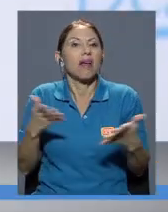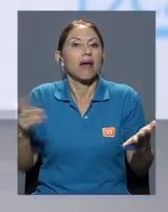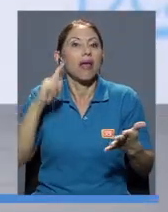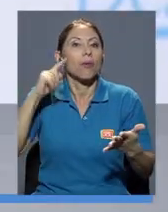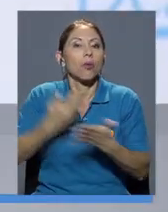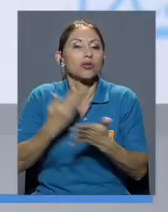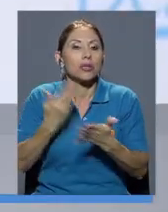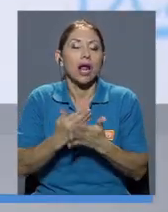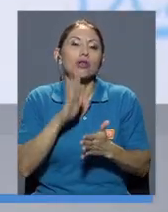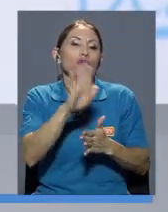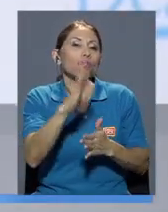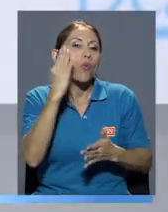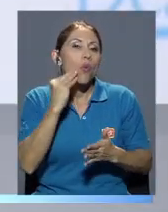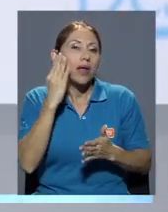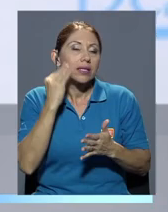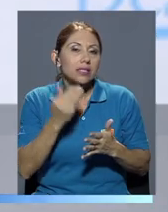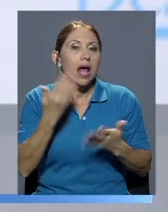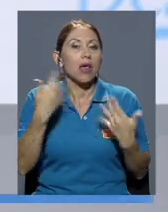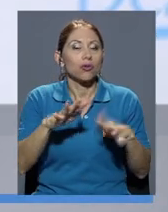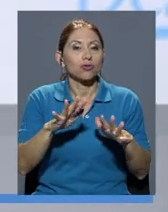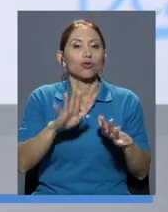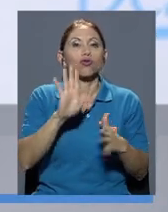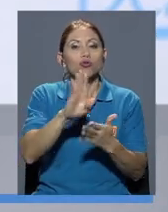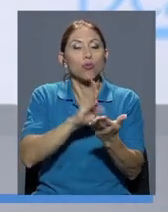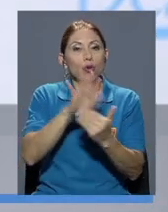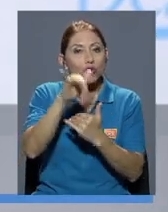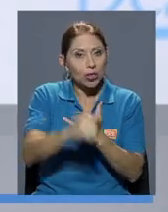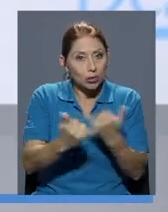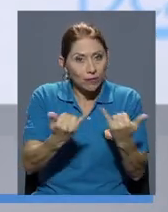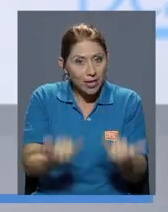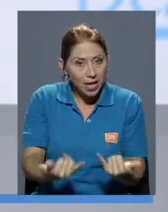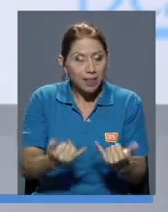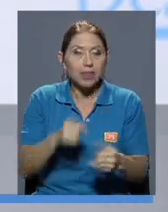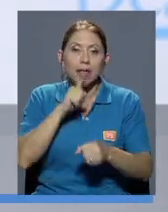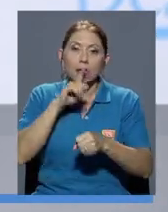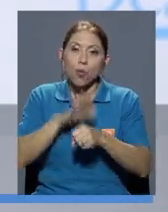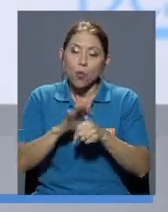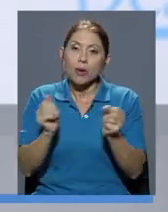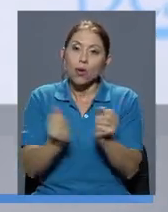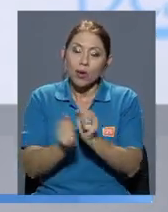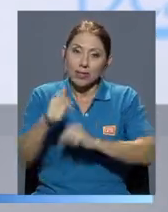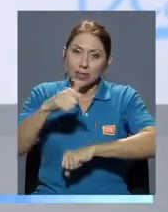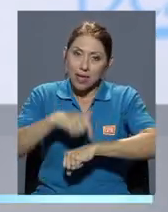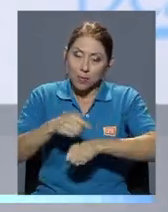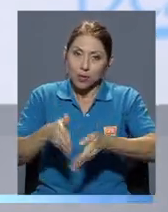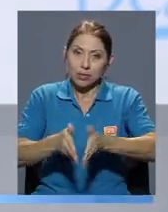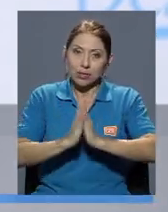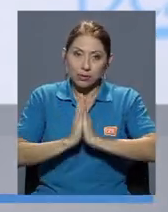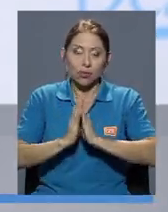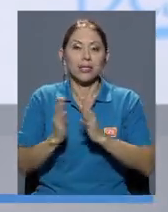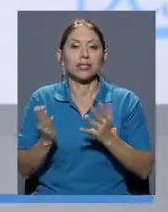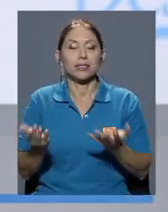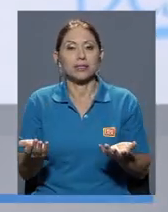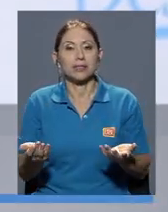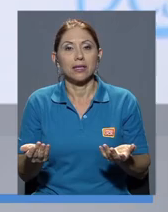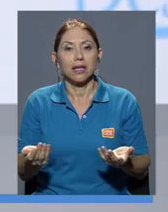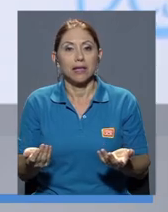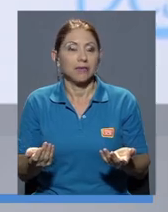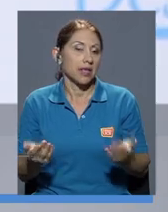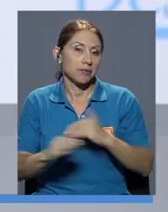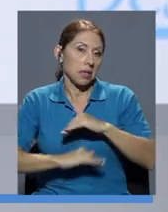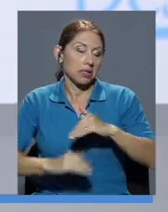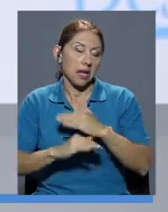son los atestados con dudas que tiene un proyecto y gente que cumple con el periodo de tiempo que se solicita es